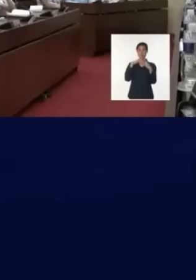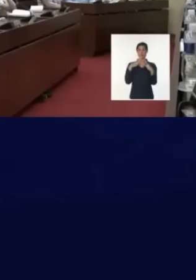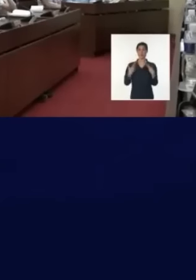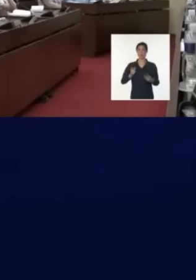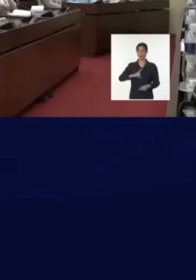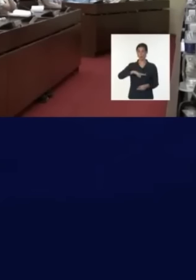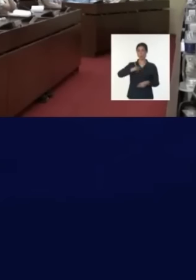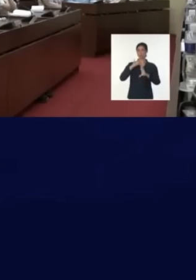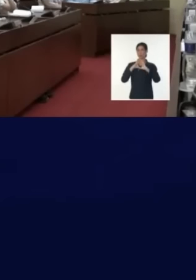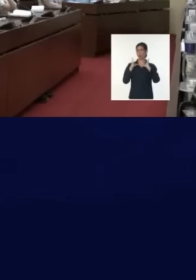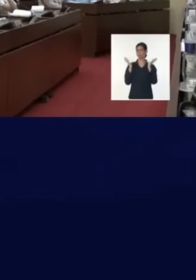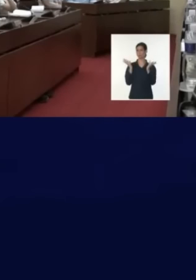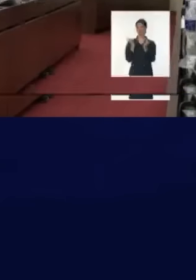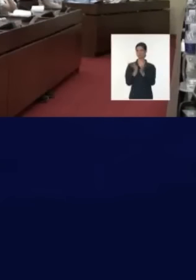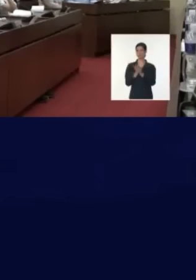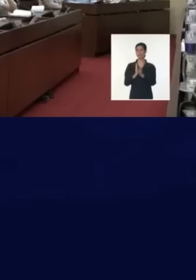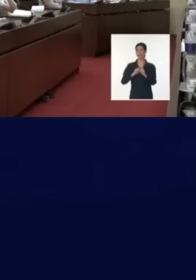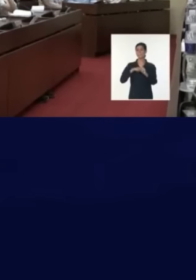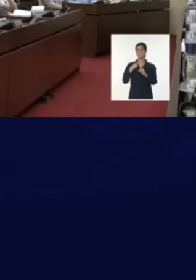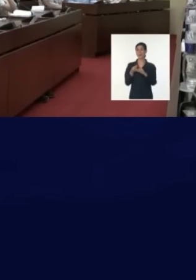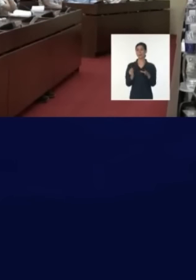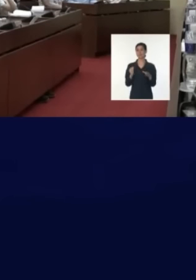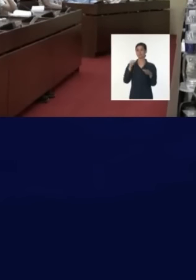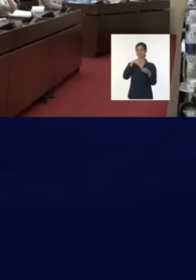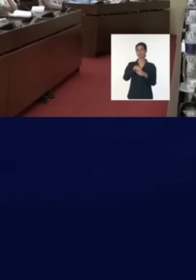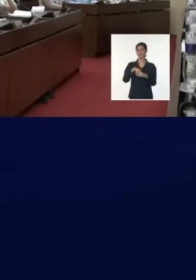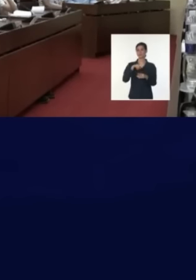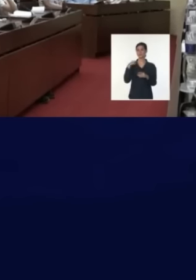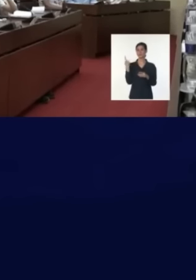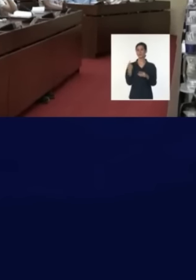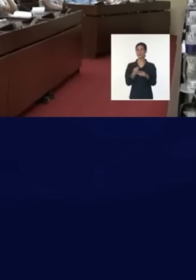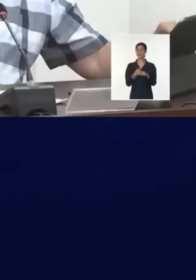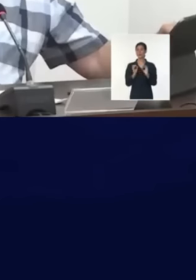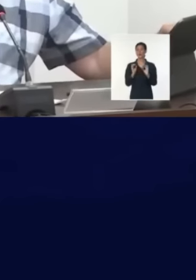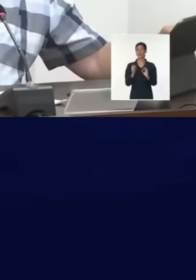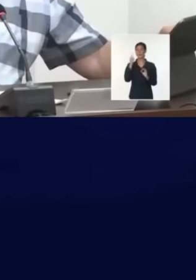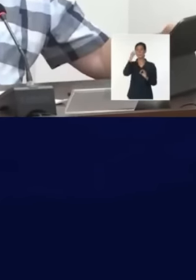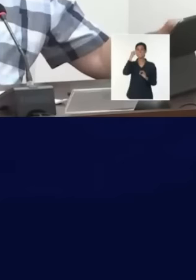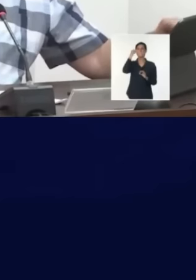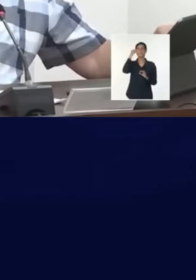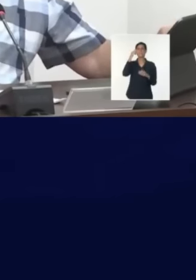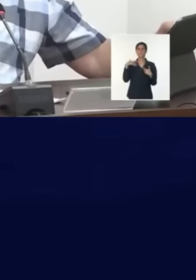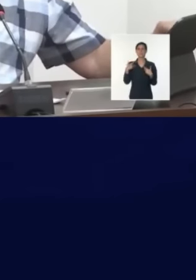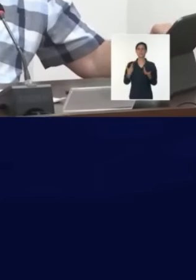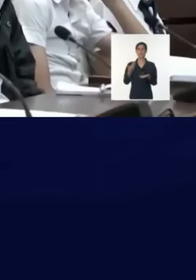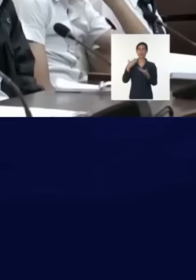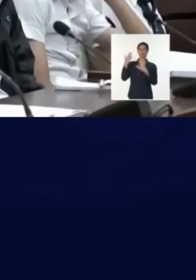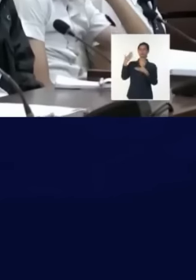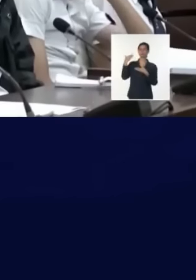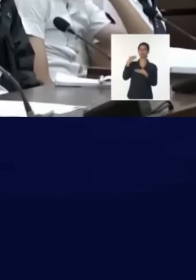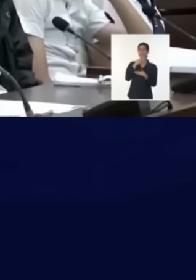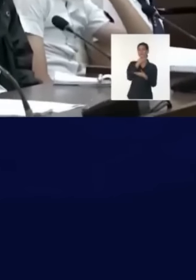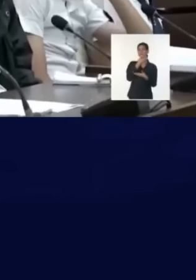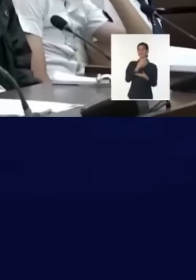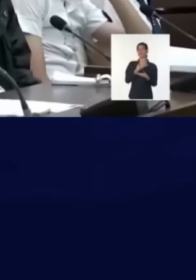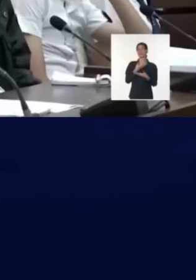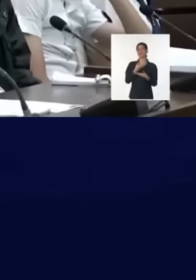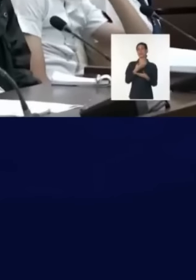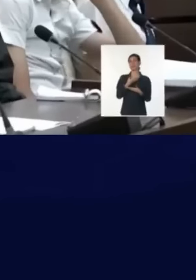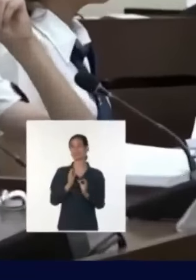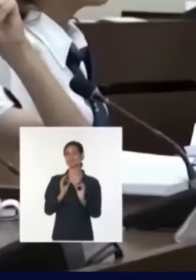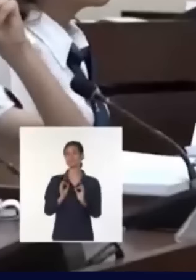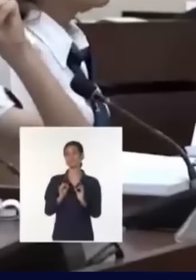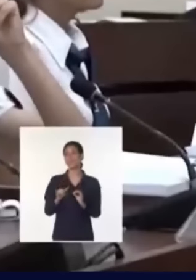integral, impulsado por el líder histórico de la revolución, Fidel Castro Ruz, en una batalla frente a los antivalores de la